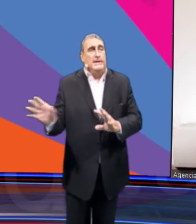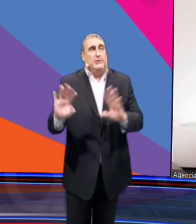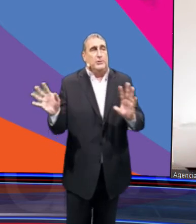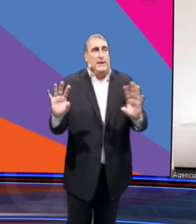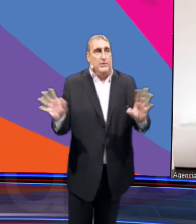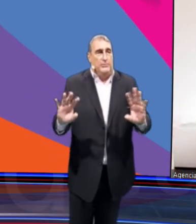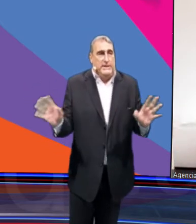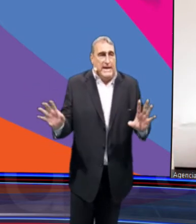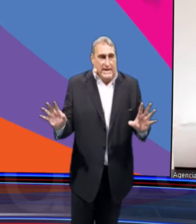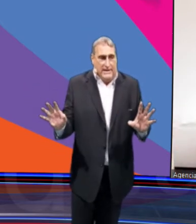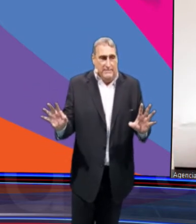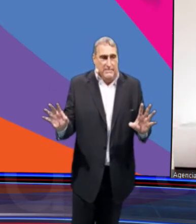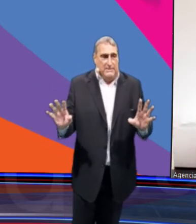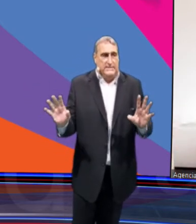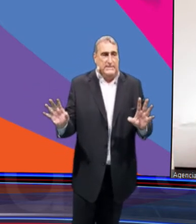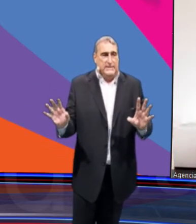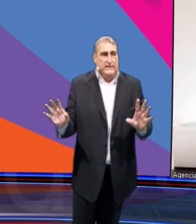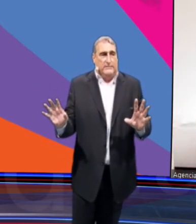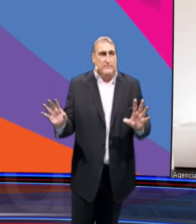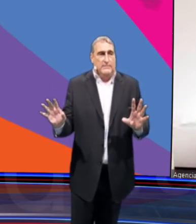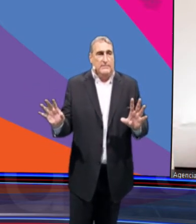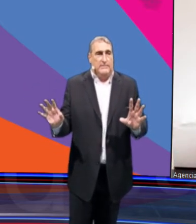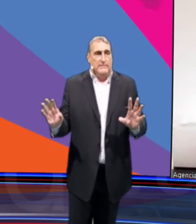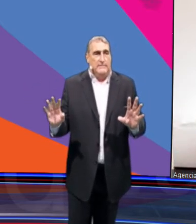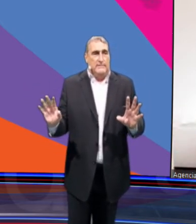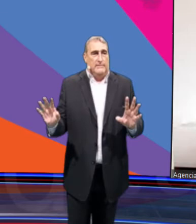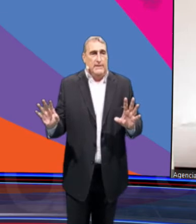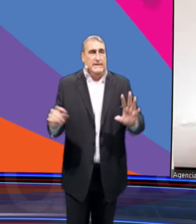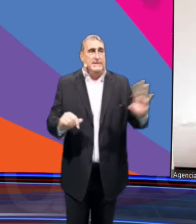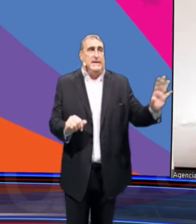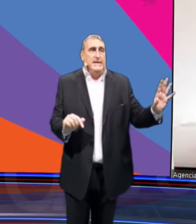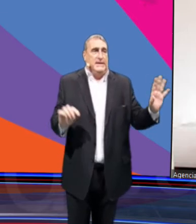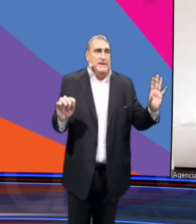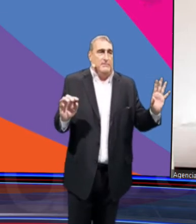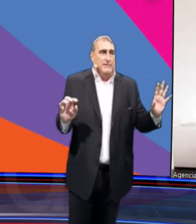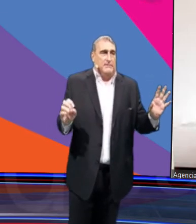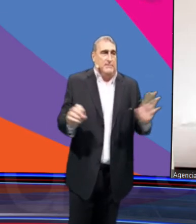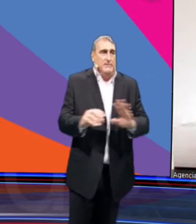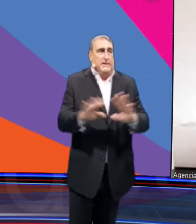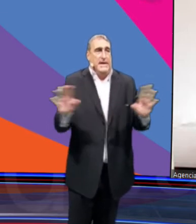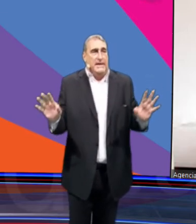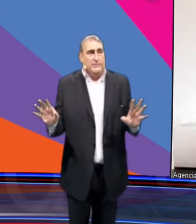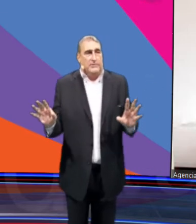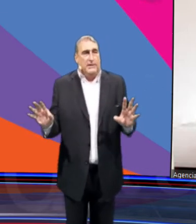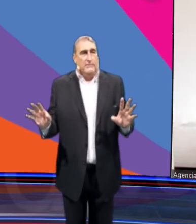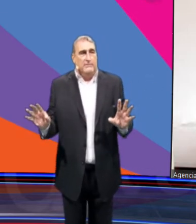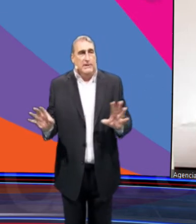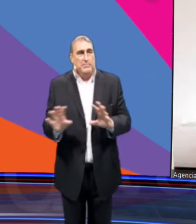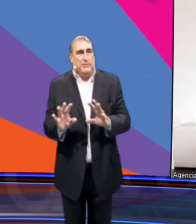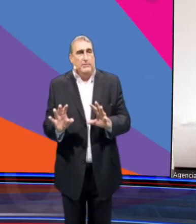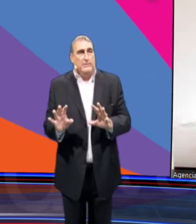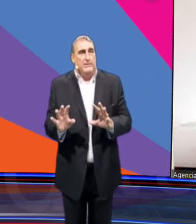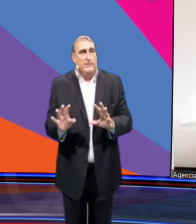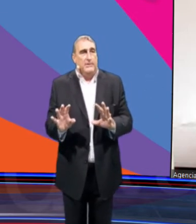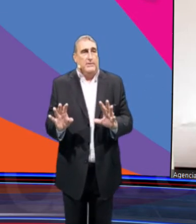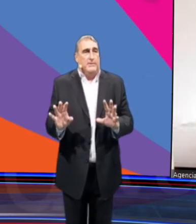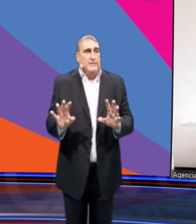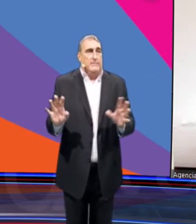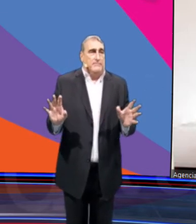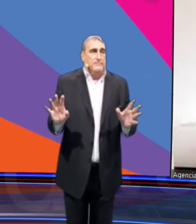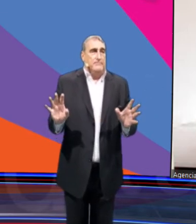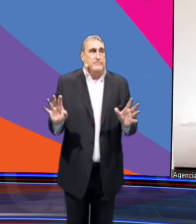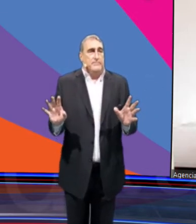Del otro lado no hay nada. Vamos a ser sinceros. ¿De qué otro lado? Angelini está nomás. Pero no hay nada del otro lado. Del no, Angelini en Rosario es